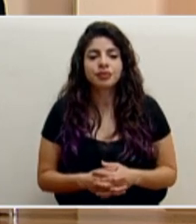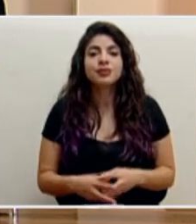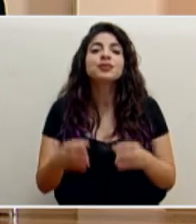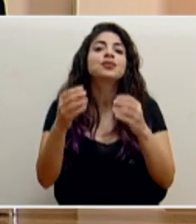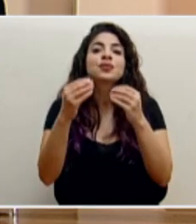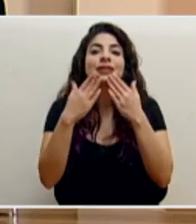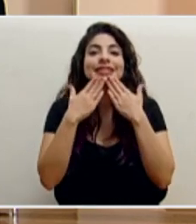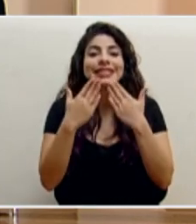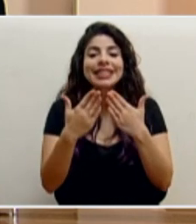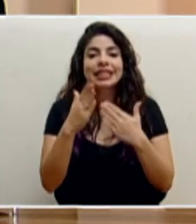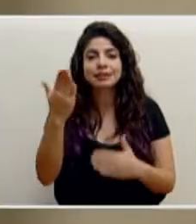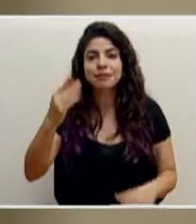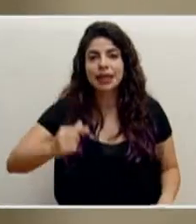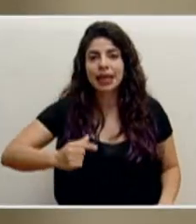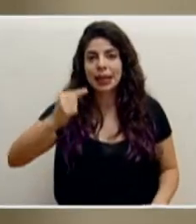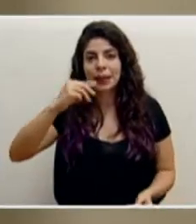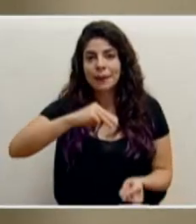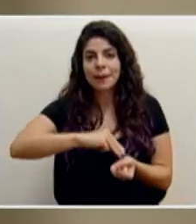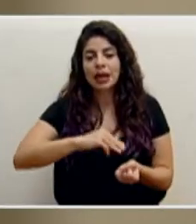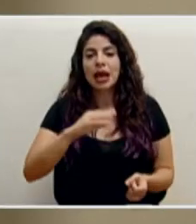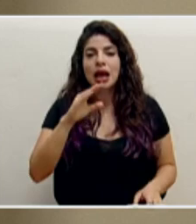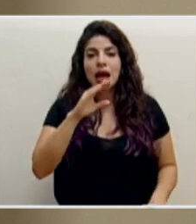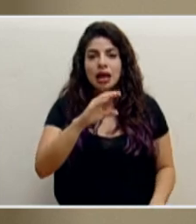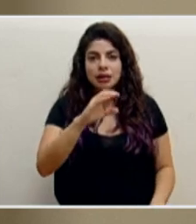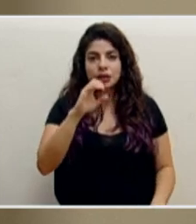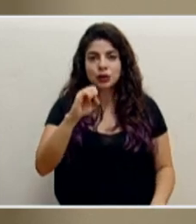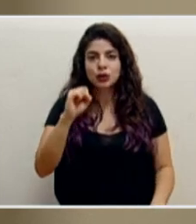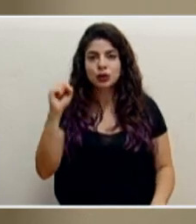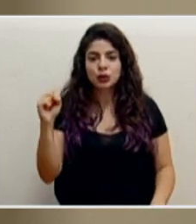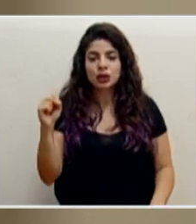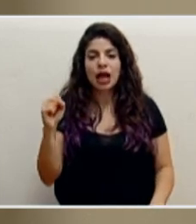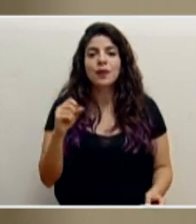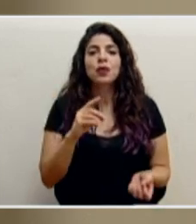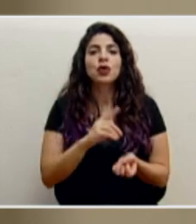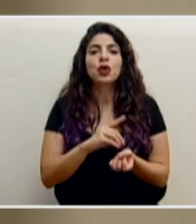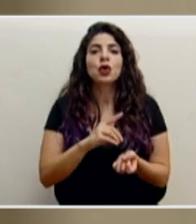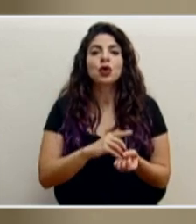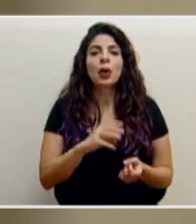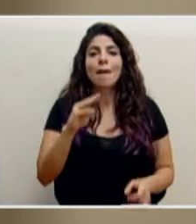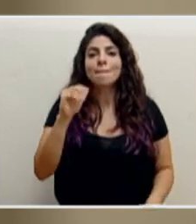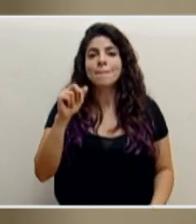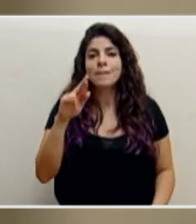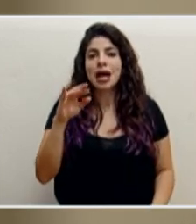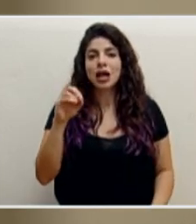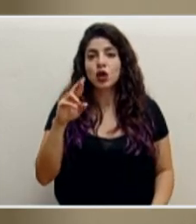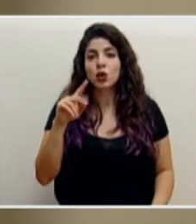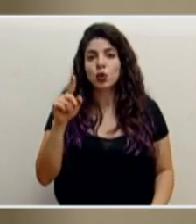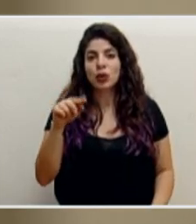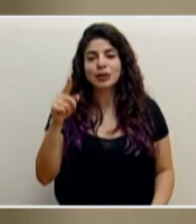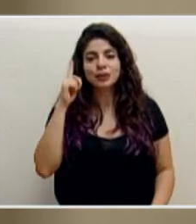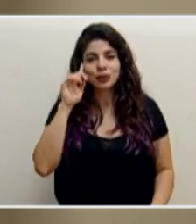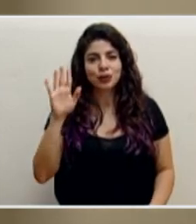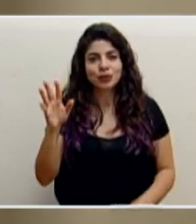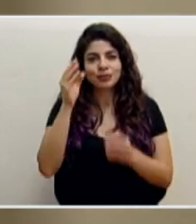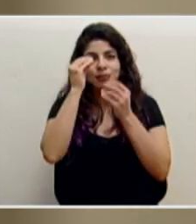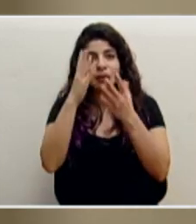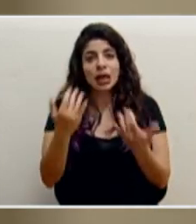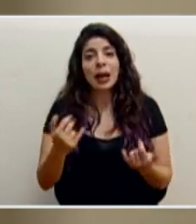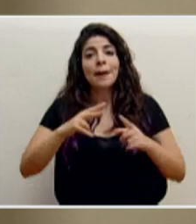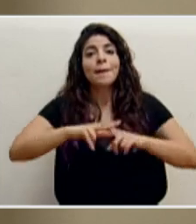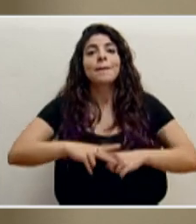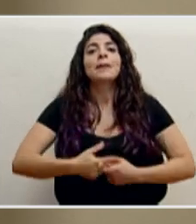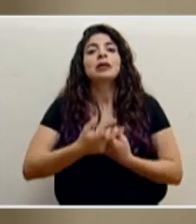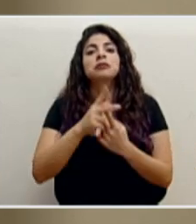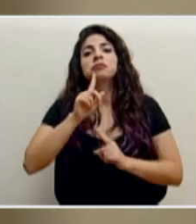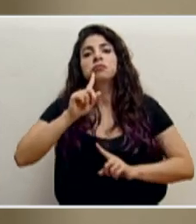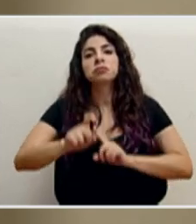Muchas gracias al gerente médico de la Caja Costarricense de Seguro Social, el doctor Mario Ruiz, por el detalle. Iniciamos con el periodo